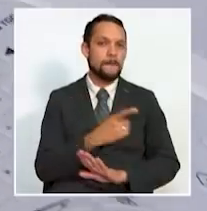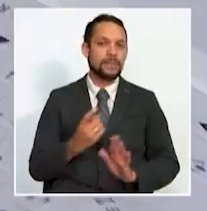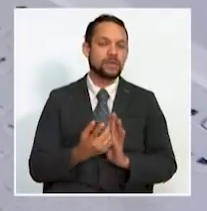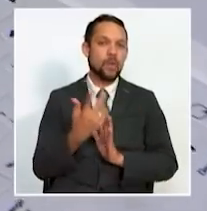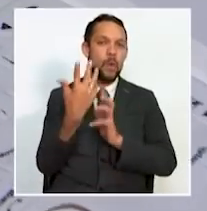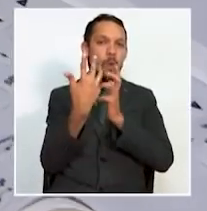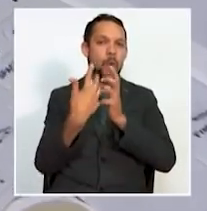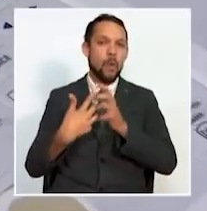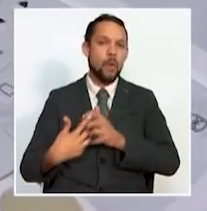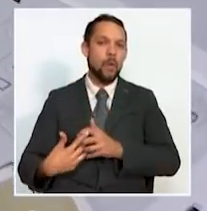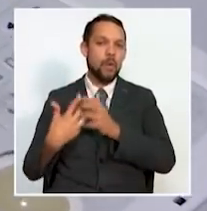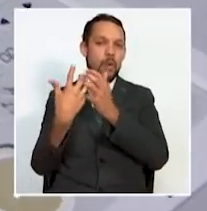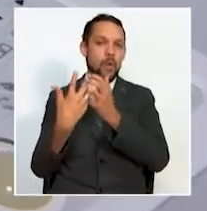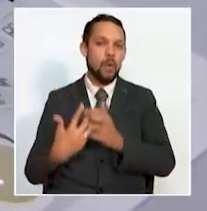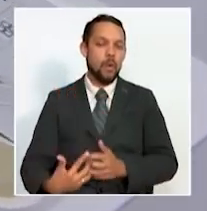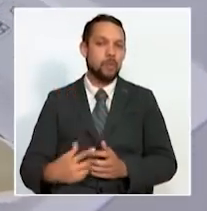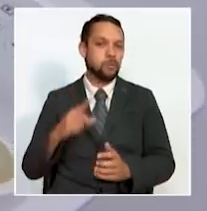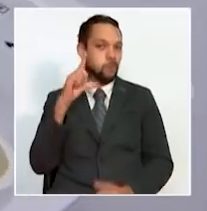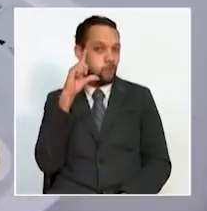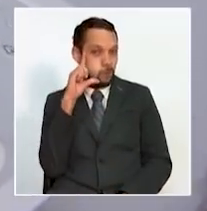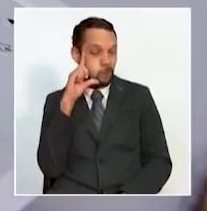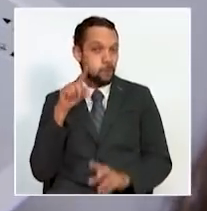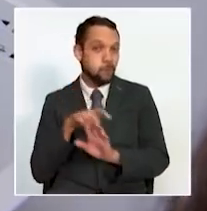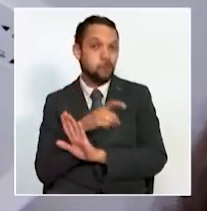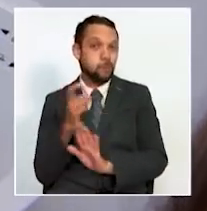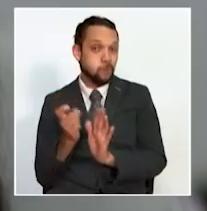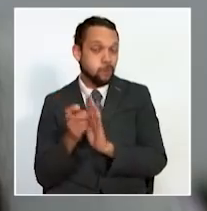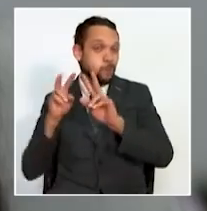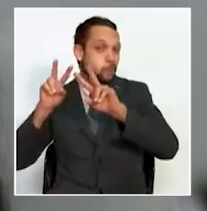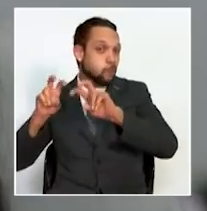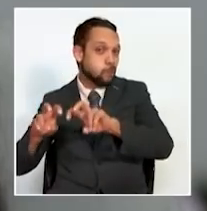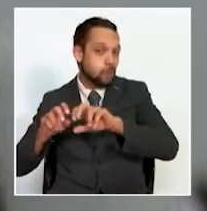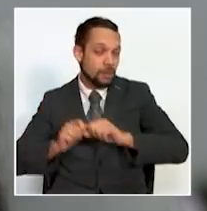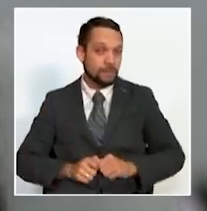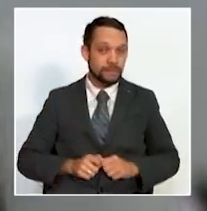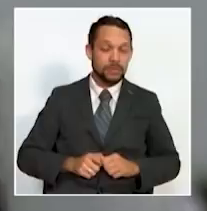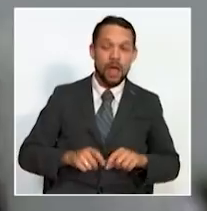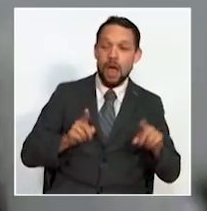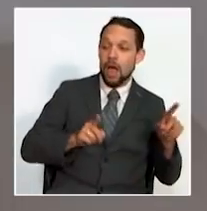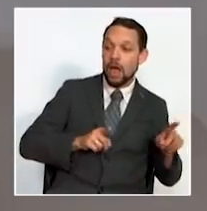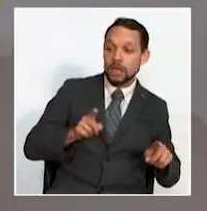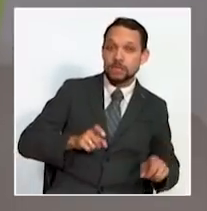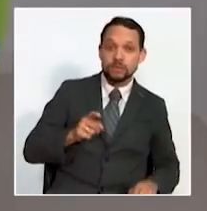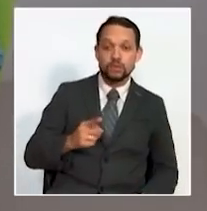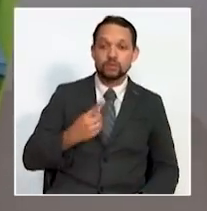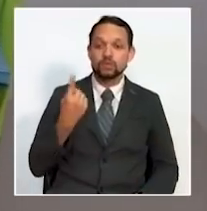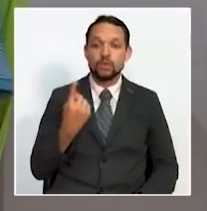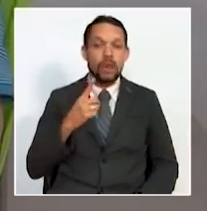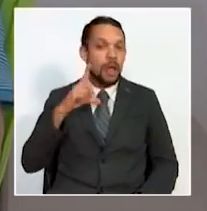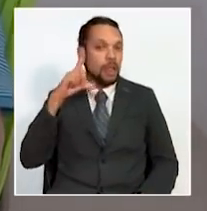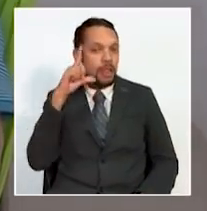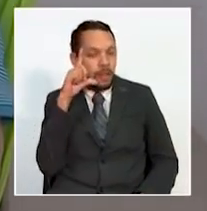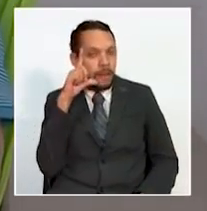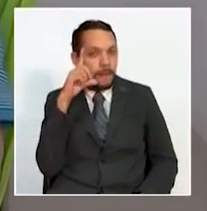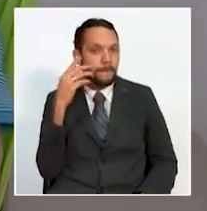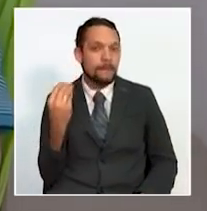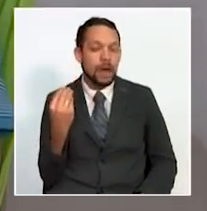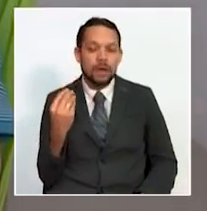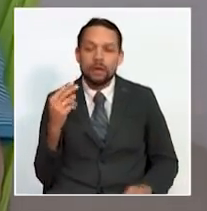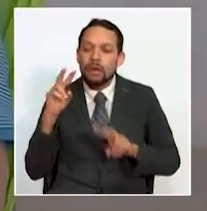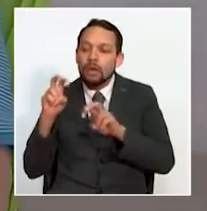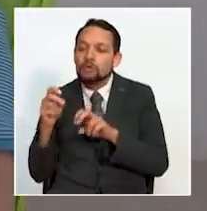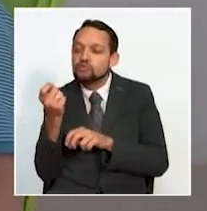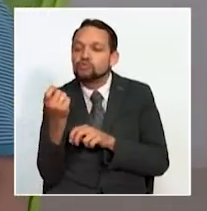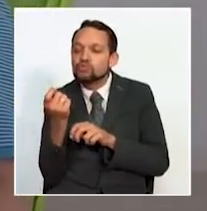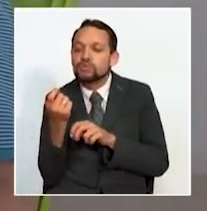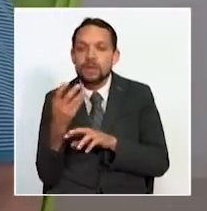transvaginal. Perdónenme lo que voy a decir, pero yo a veces digo que el que se haga una citología sola pierde la empelotada. Que la citología,